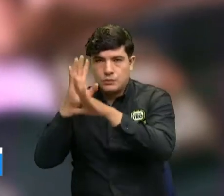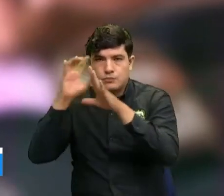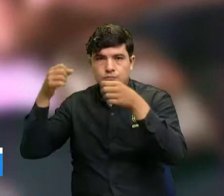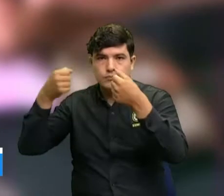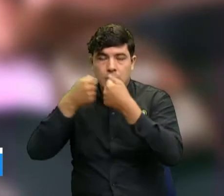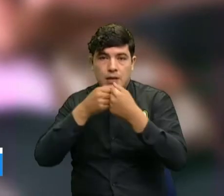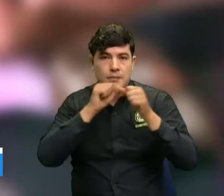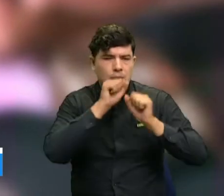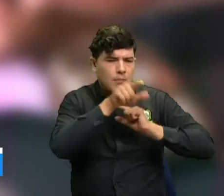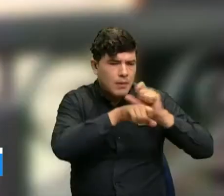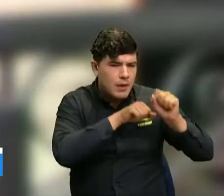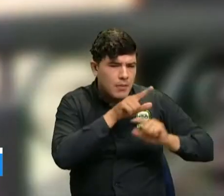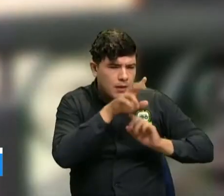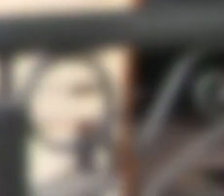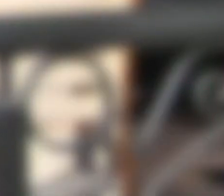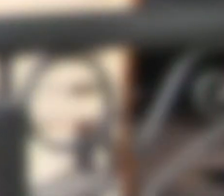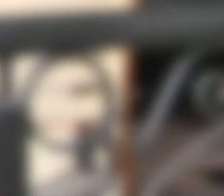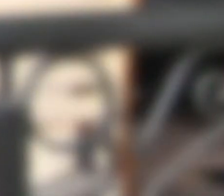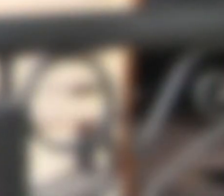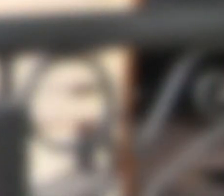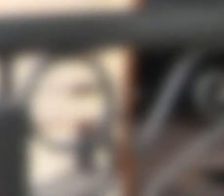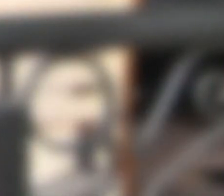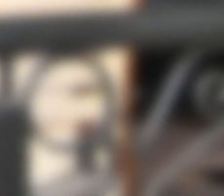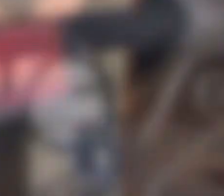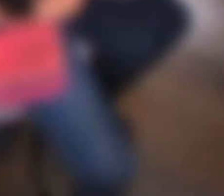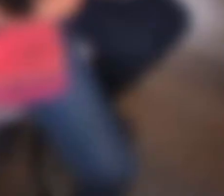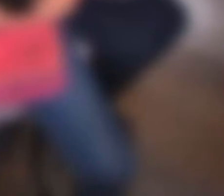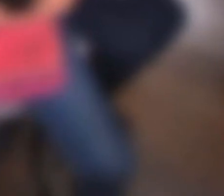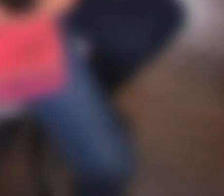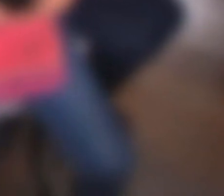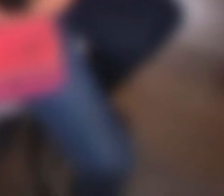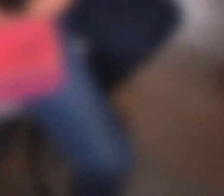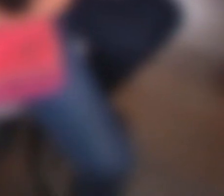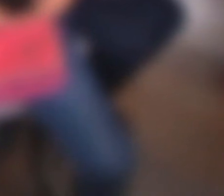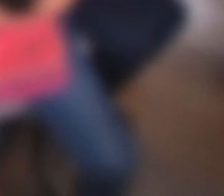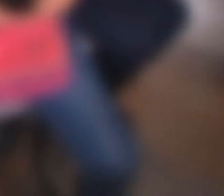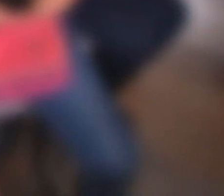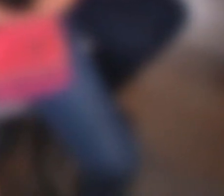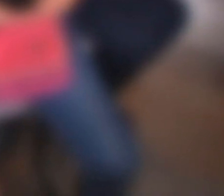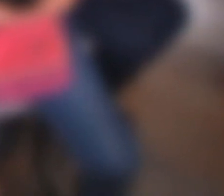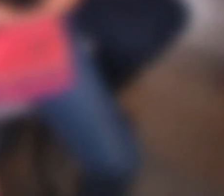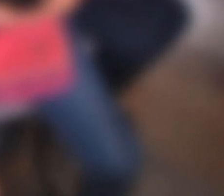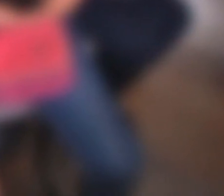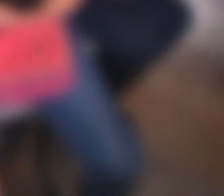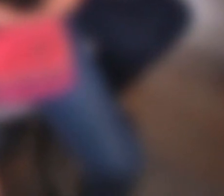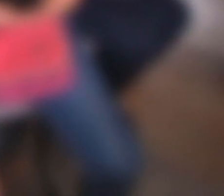encuesta también reveló que más del 45% de la ciudadanía cucuteña ha sido víctima de la delincuencia.